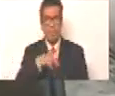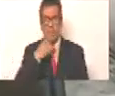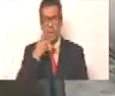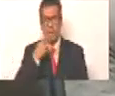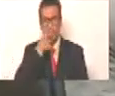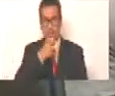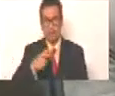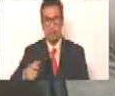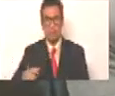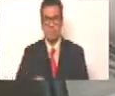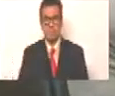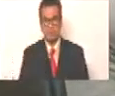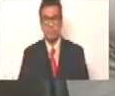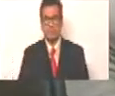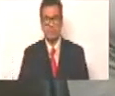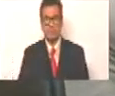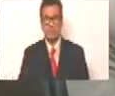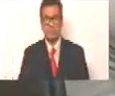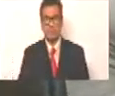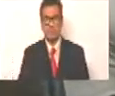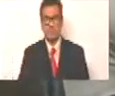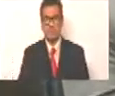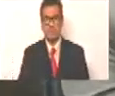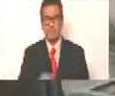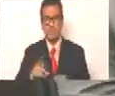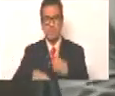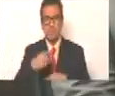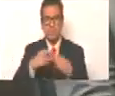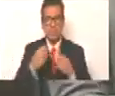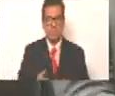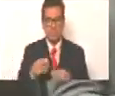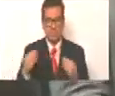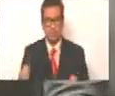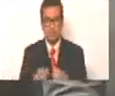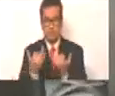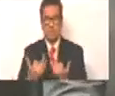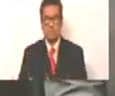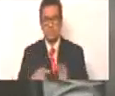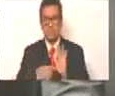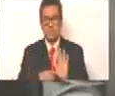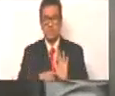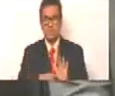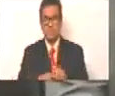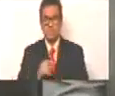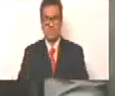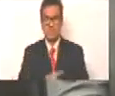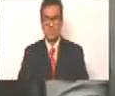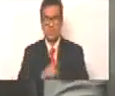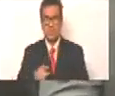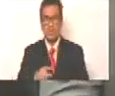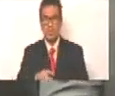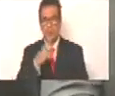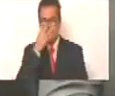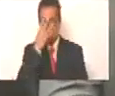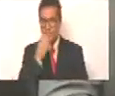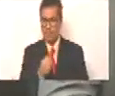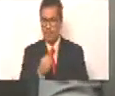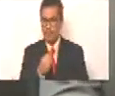la superación de los problemas de la revolución. Aquí estamos, dando la cara, sin miedo, sin vergüenza, sin odio, pero sí